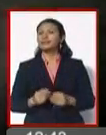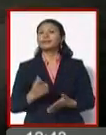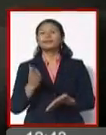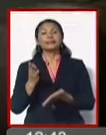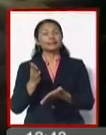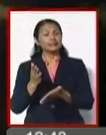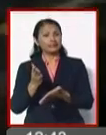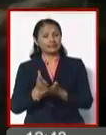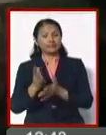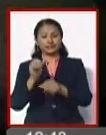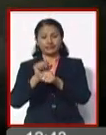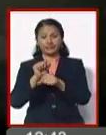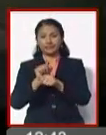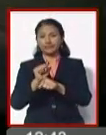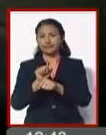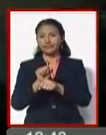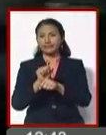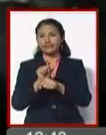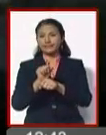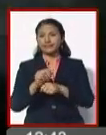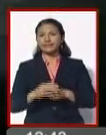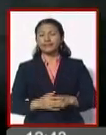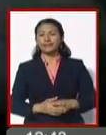gente que trabaja, que